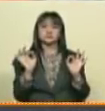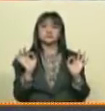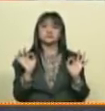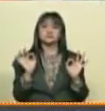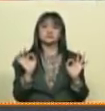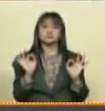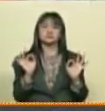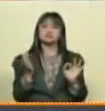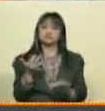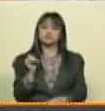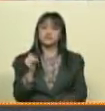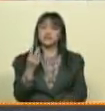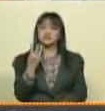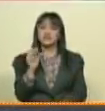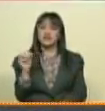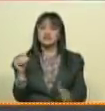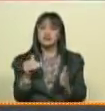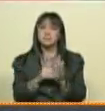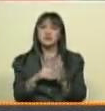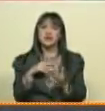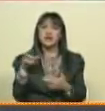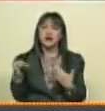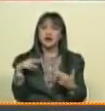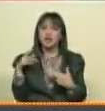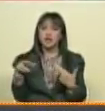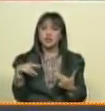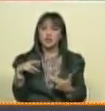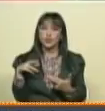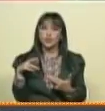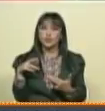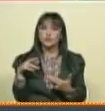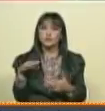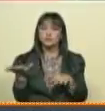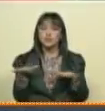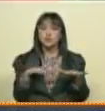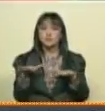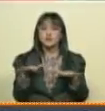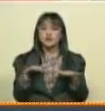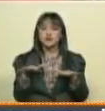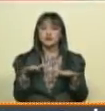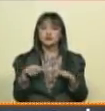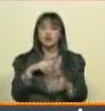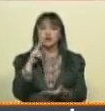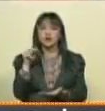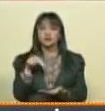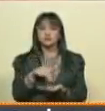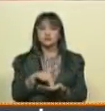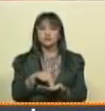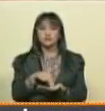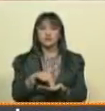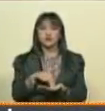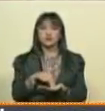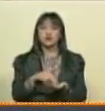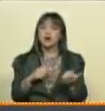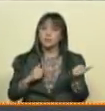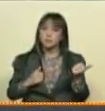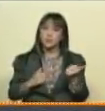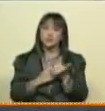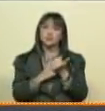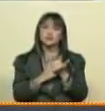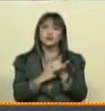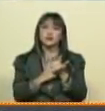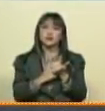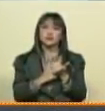estar 30.000 recreadores del movimiento Recreadores Nacionales apoyando